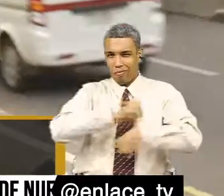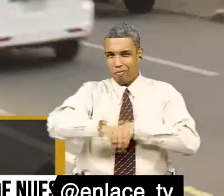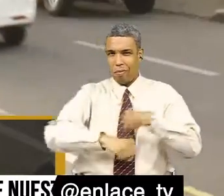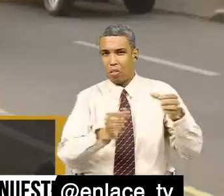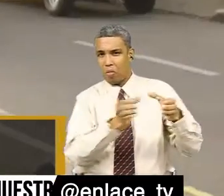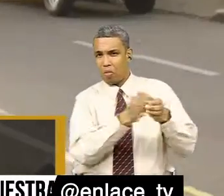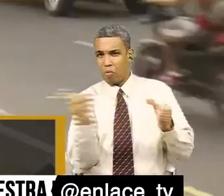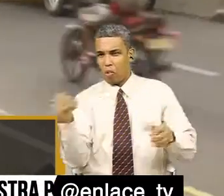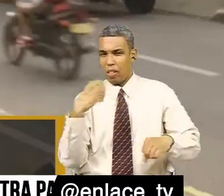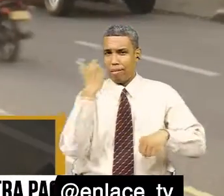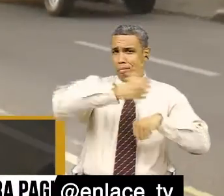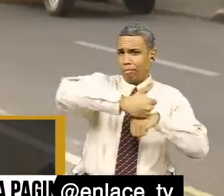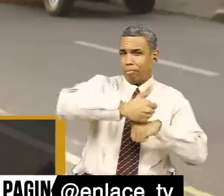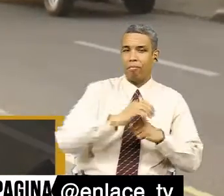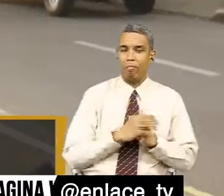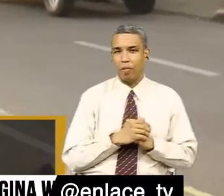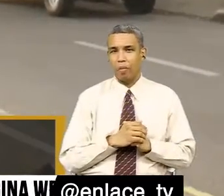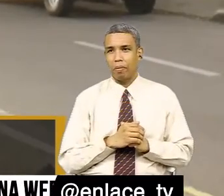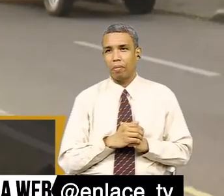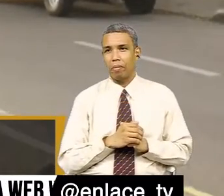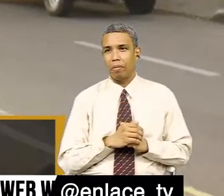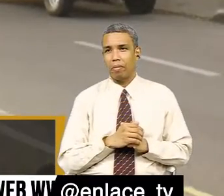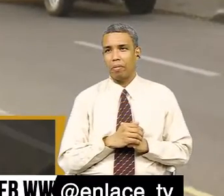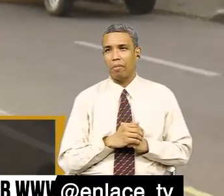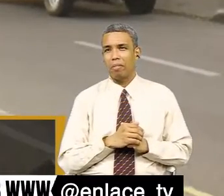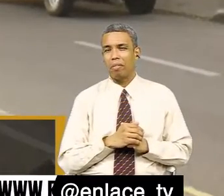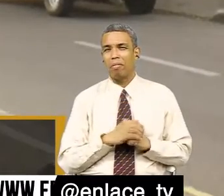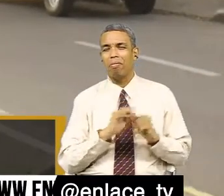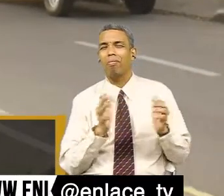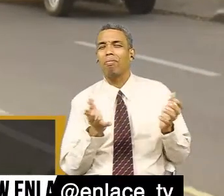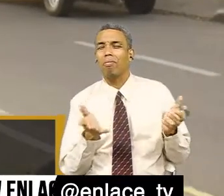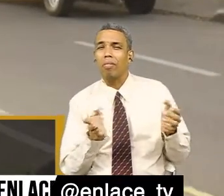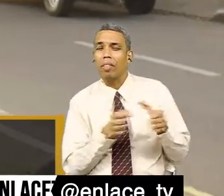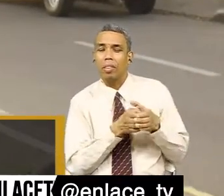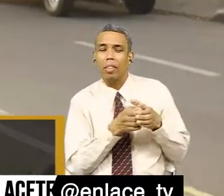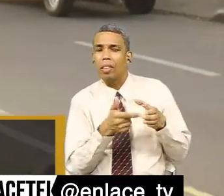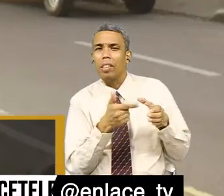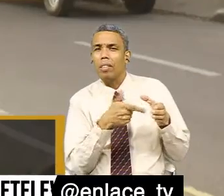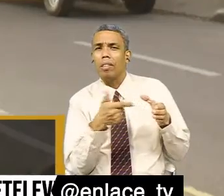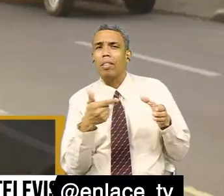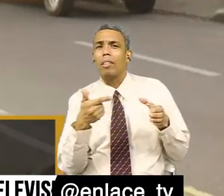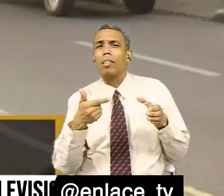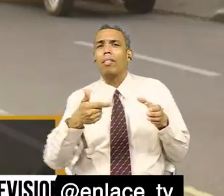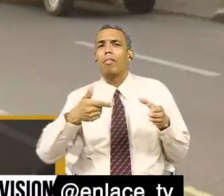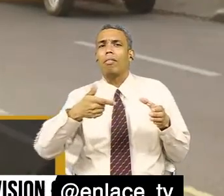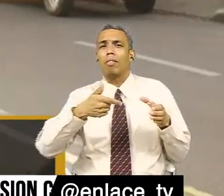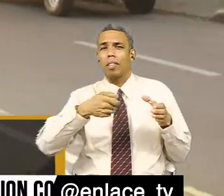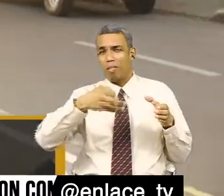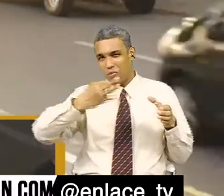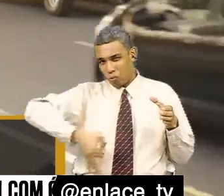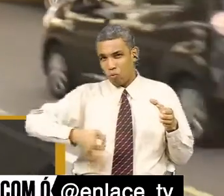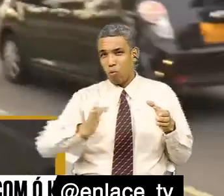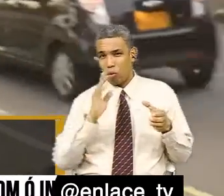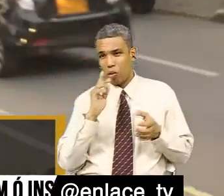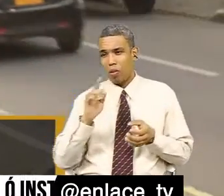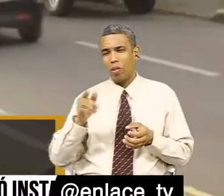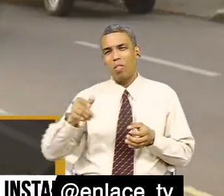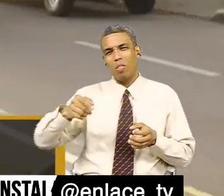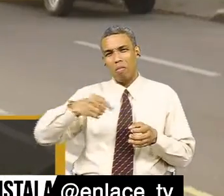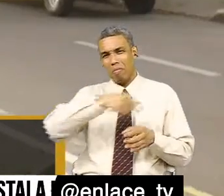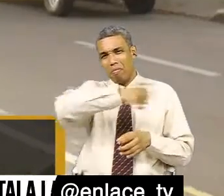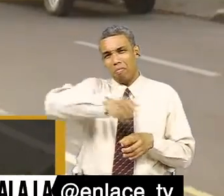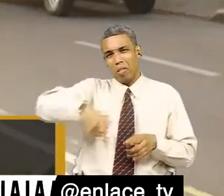sacó, digamos, un equipo, la ciudad de Bogotá, es un equipo prácticamente capitalino, pero en ese equipo creo